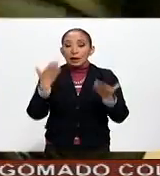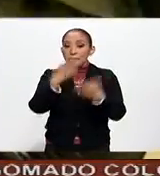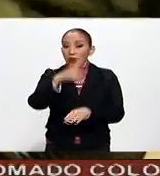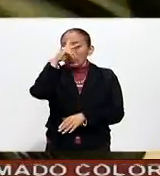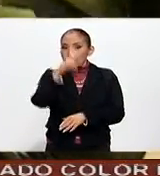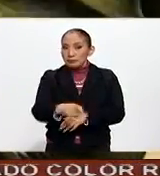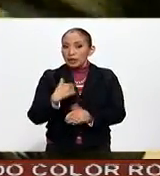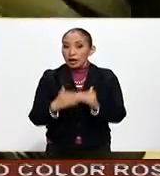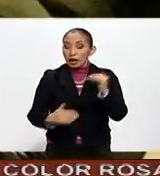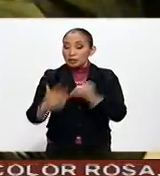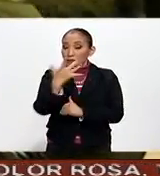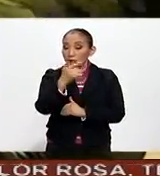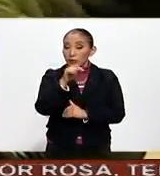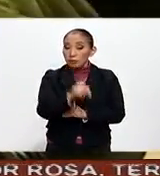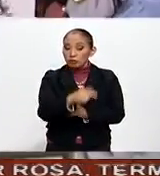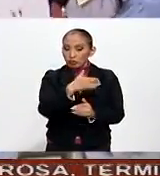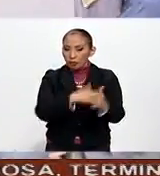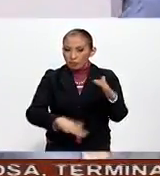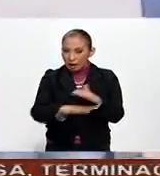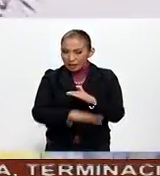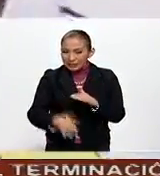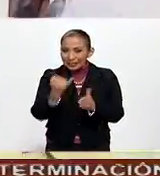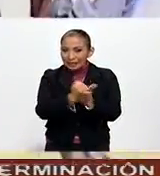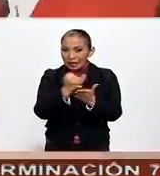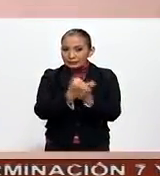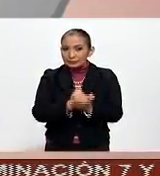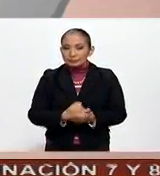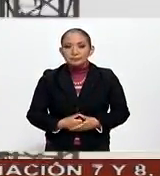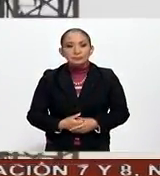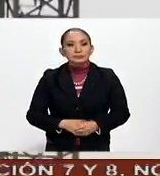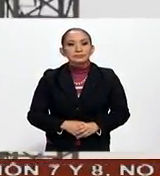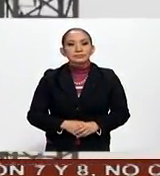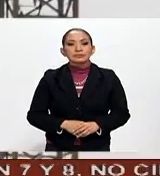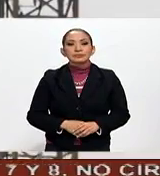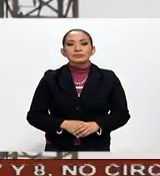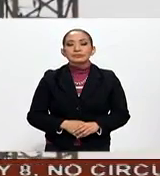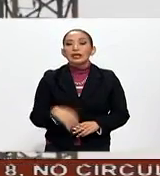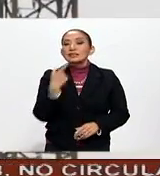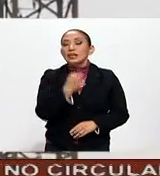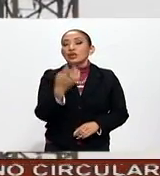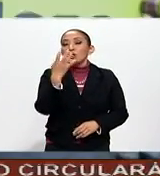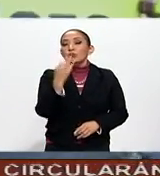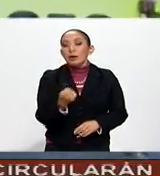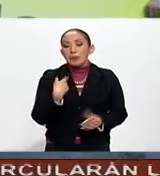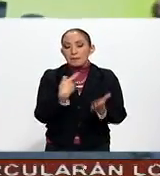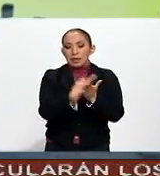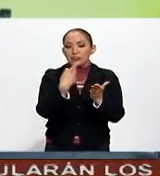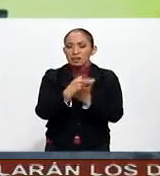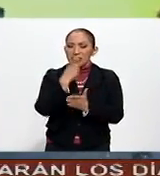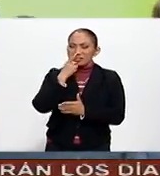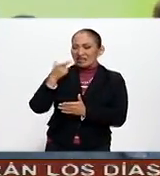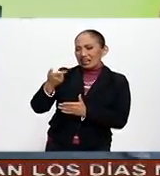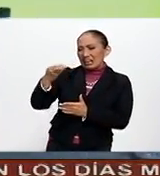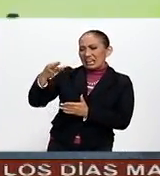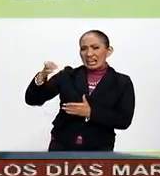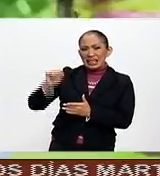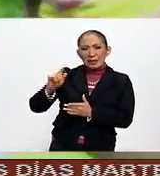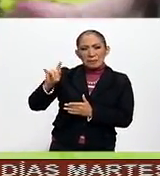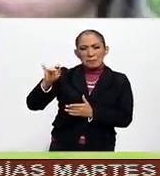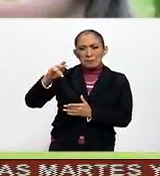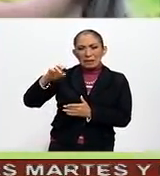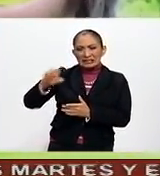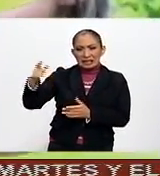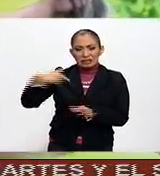de México eleva 50 puntos base su tasa de interés. 109 premios Nobel acusan a Greenpeace de crímenes contra